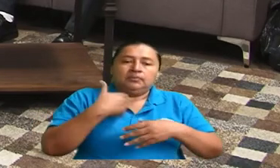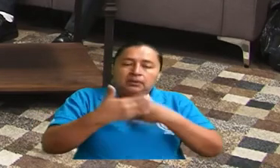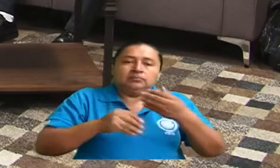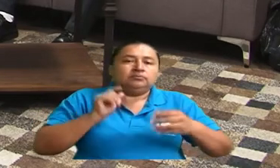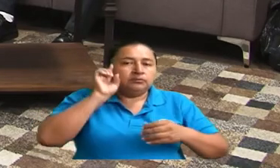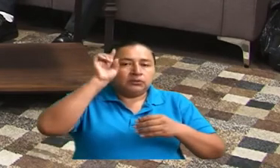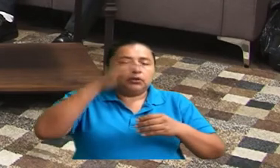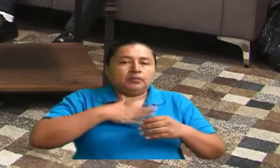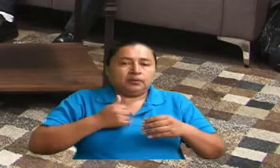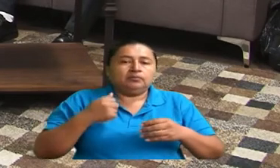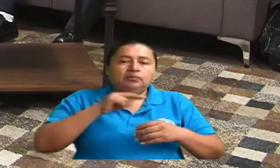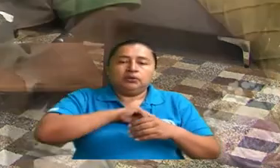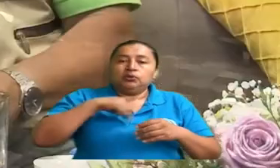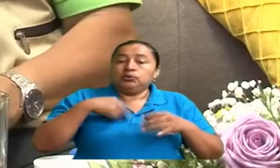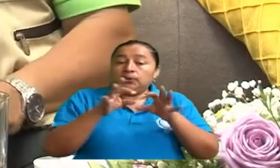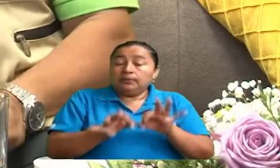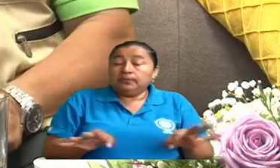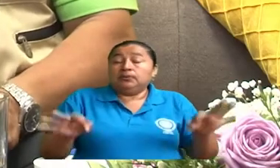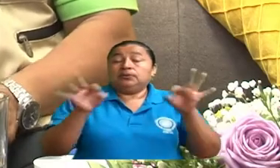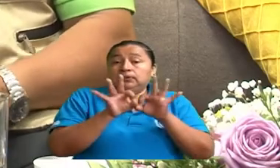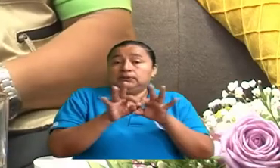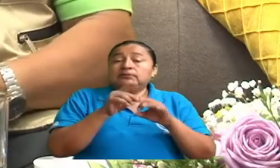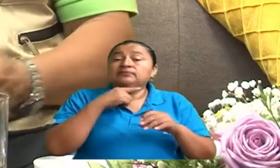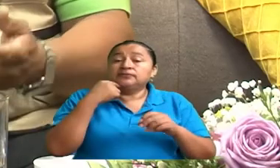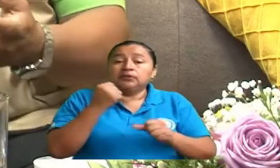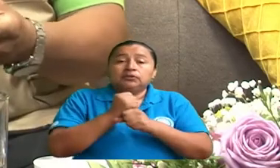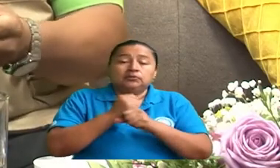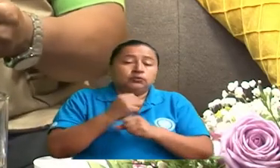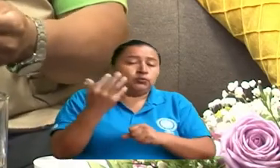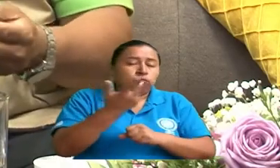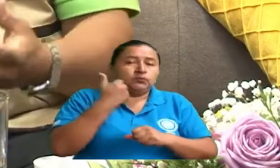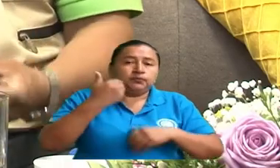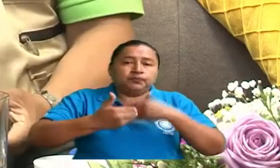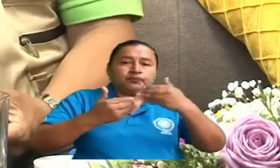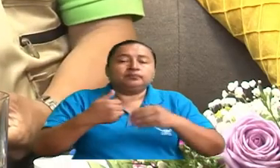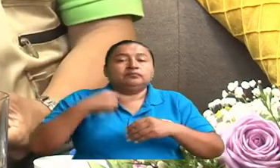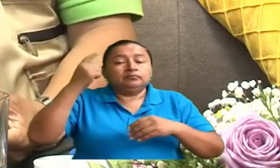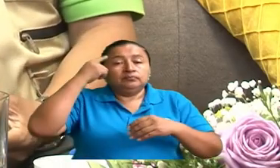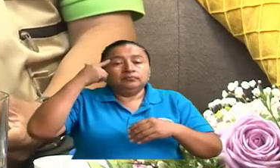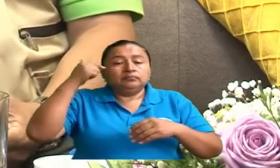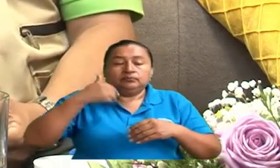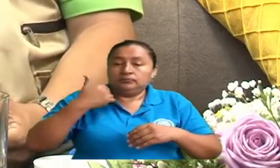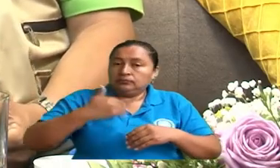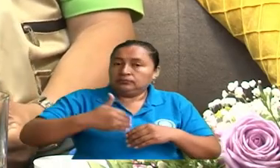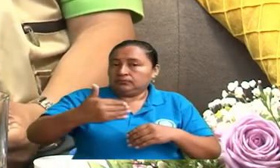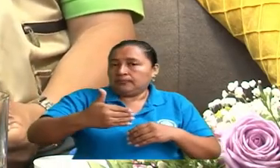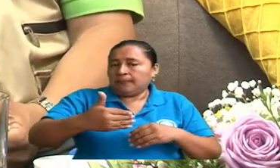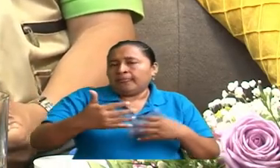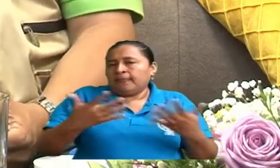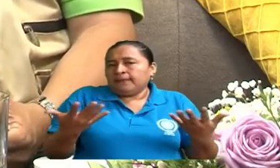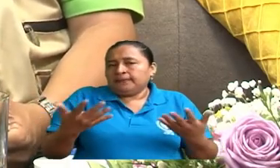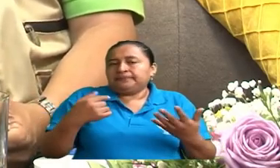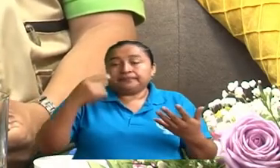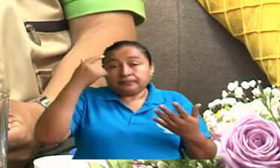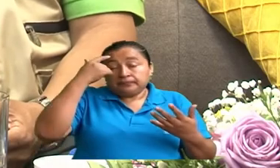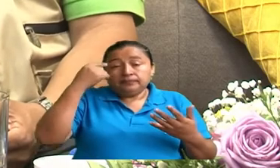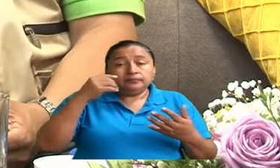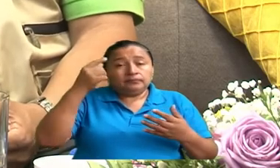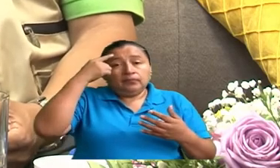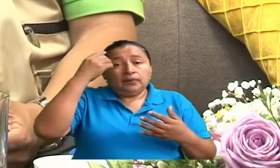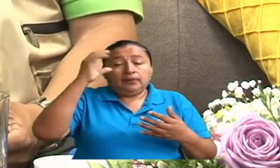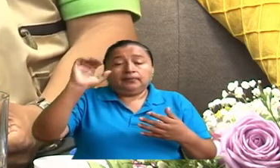adelante. Para nosotros es muy importante, ¿verdad?, todos estos procesos, y los consideramos procesos, ¿verdad?, que no